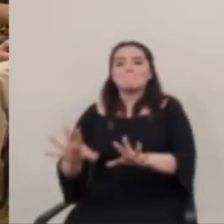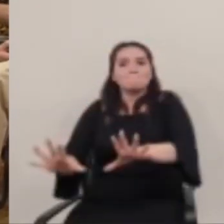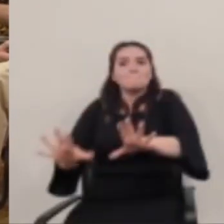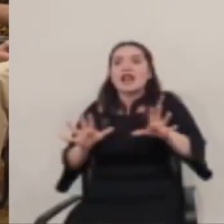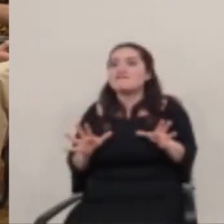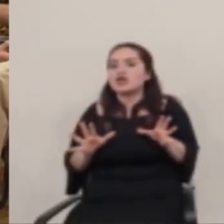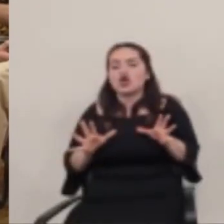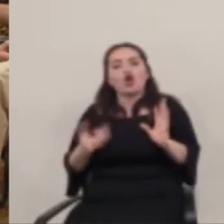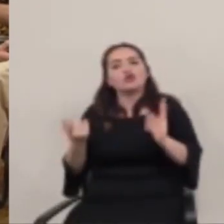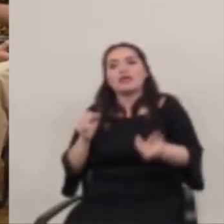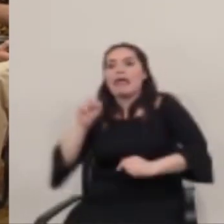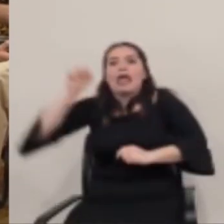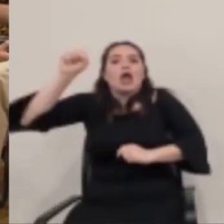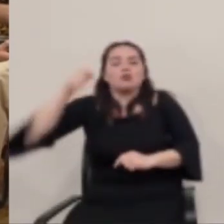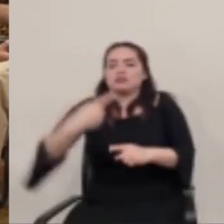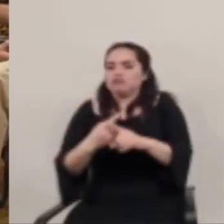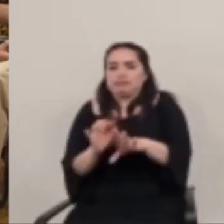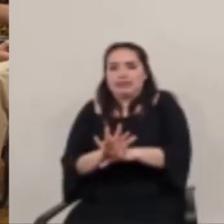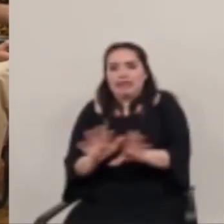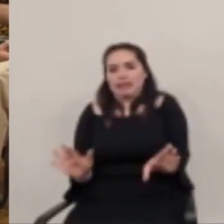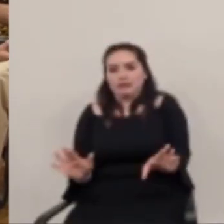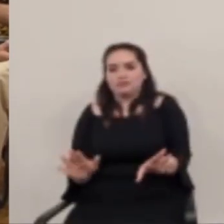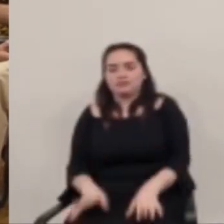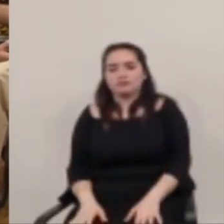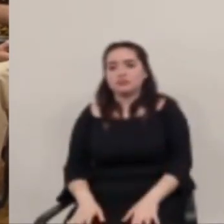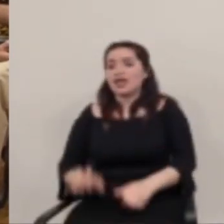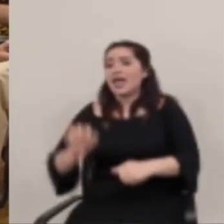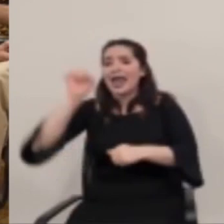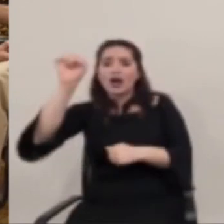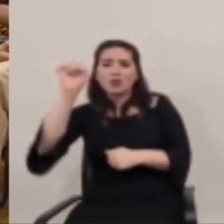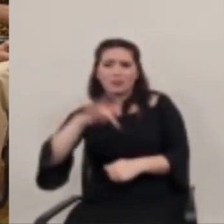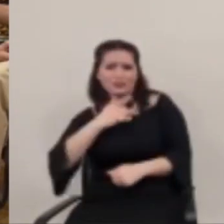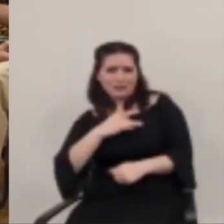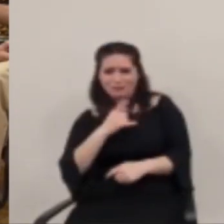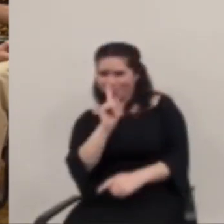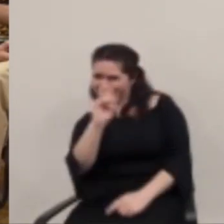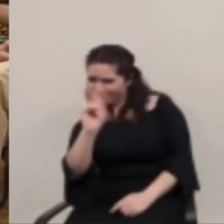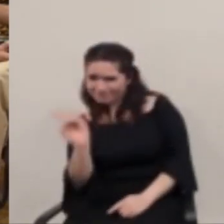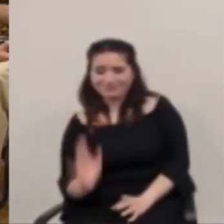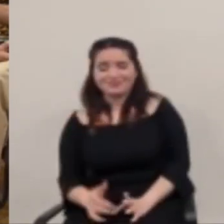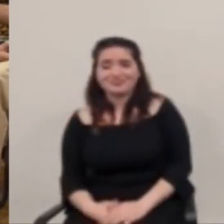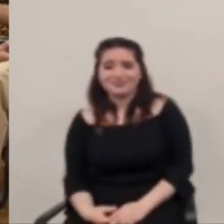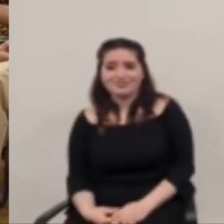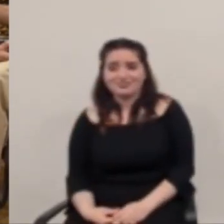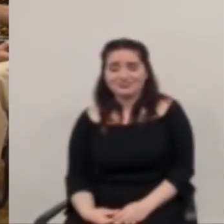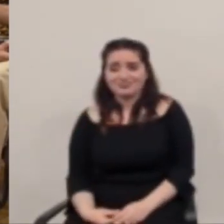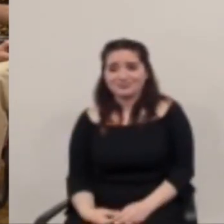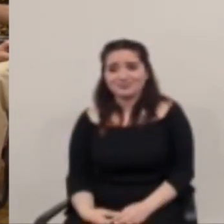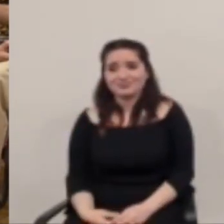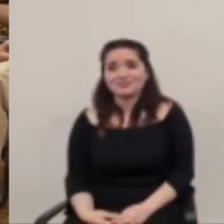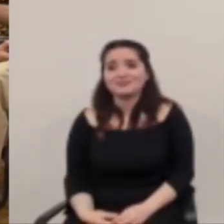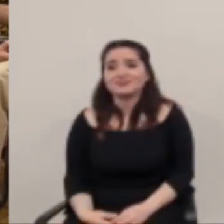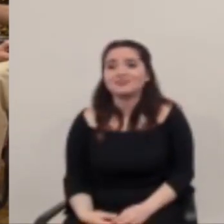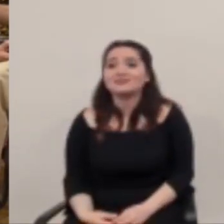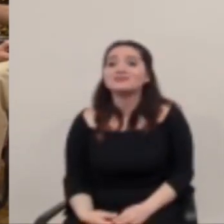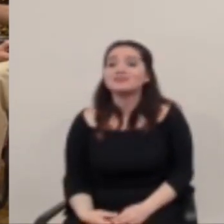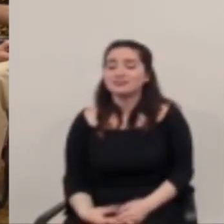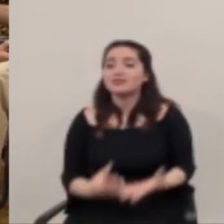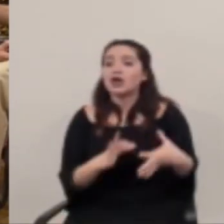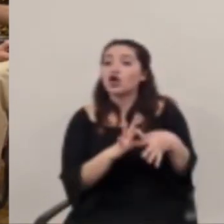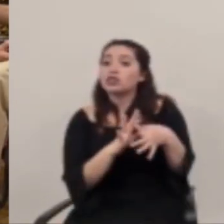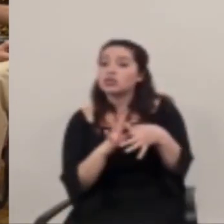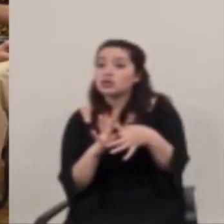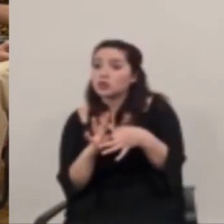maravillosas, ni héroes, ni nosotros decimos del movimiento de la discapacidad, ni héroes ni pobrecitos. Entonces, para terminar y redondear, tiene